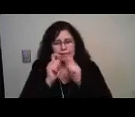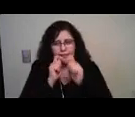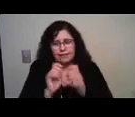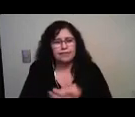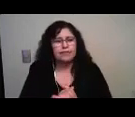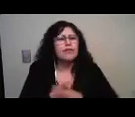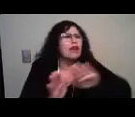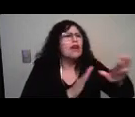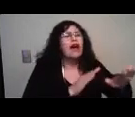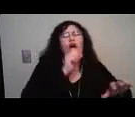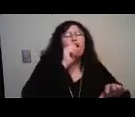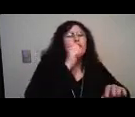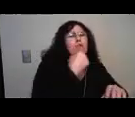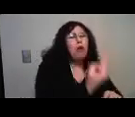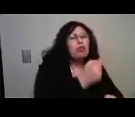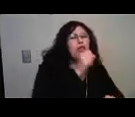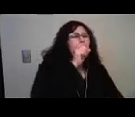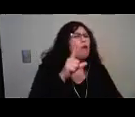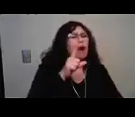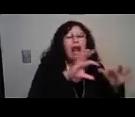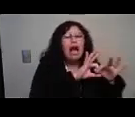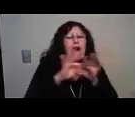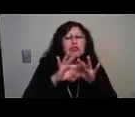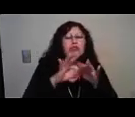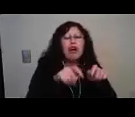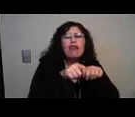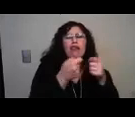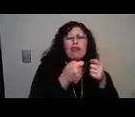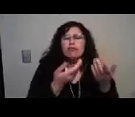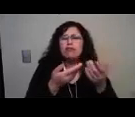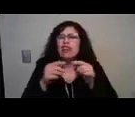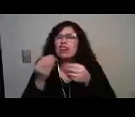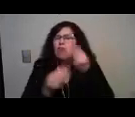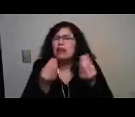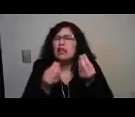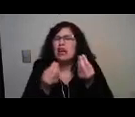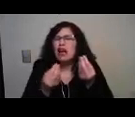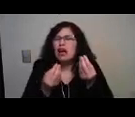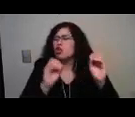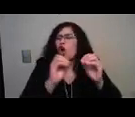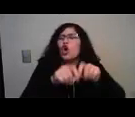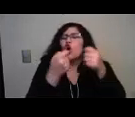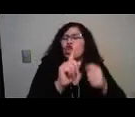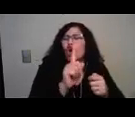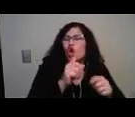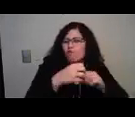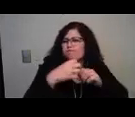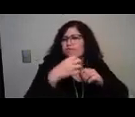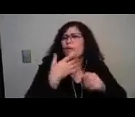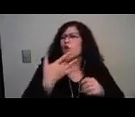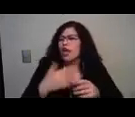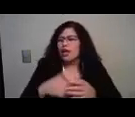¿Y cuáles son las causas de eso? Esto es básicamente congénito, viene del nacimiento, ¿ya?